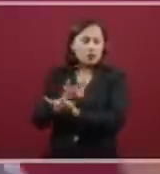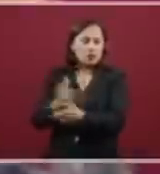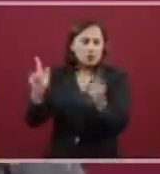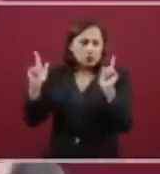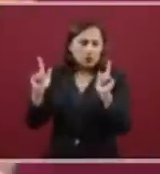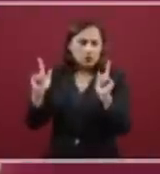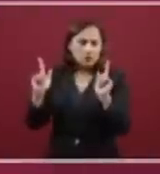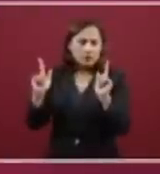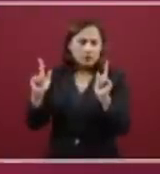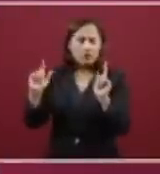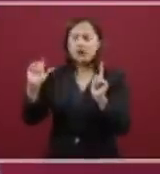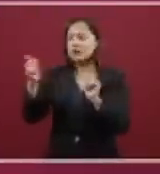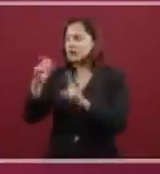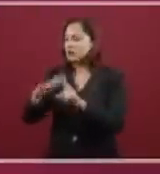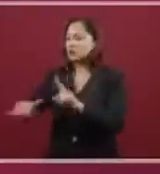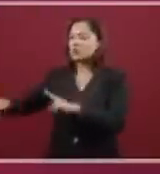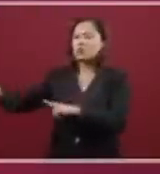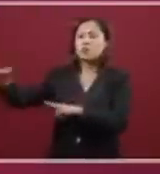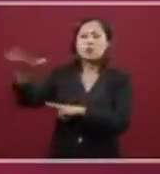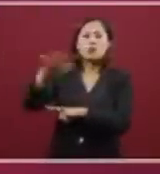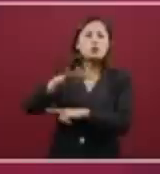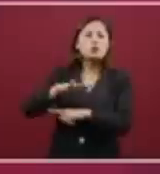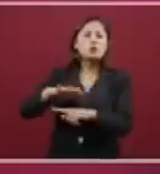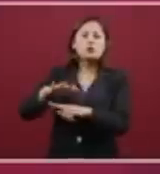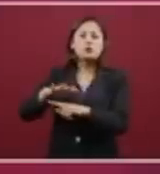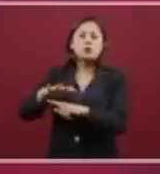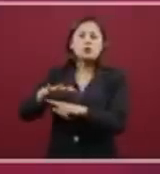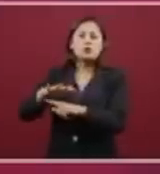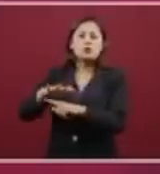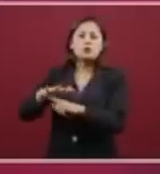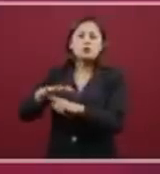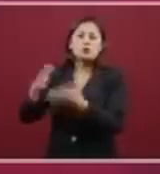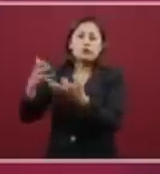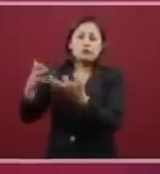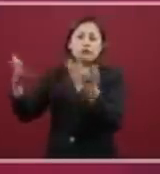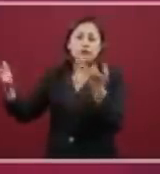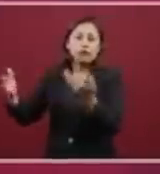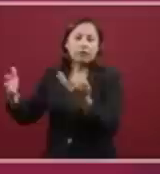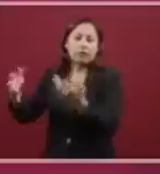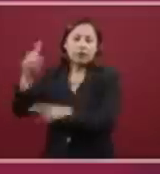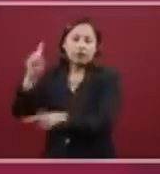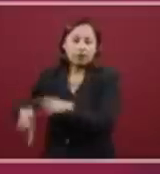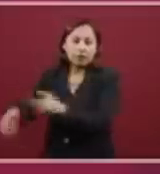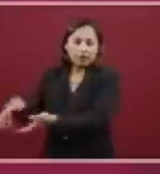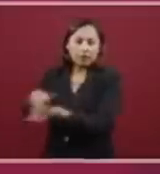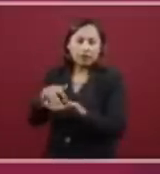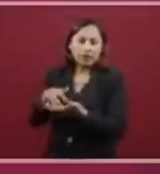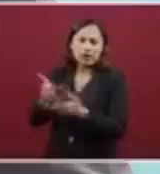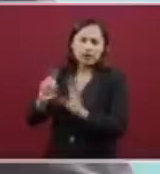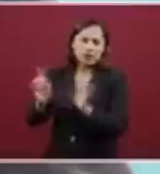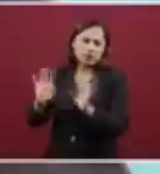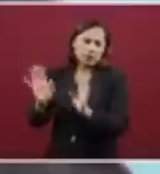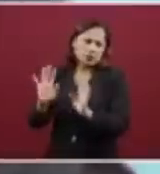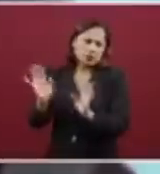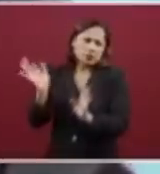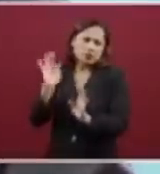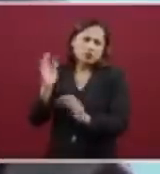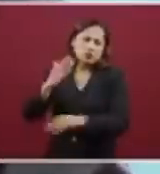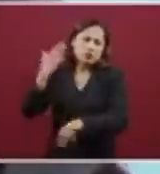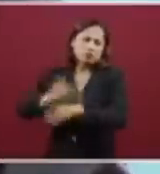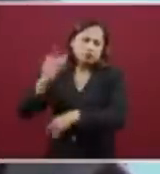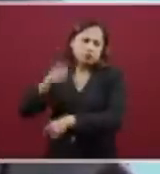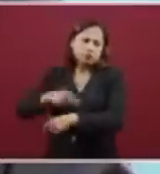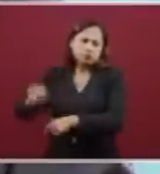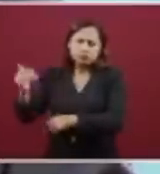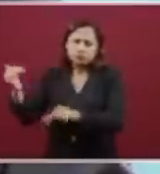hay otras cosas que acepta lo mejor habrá que no expropiar sino que esté para pagar el derecho de vida en todo caso pero en el caso